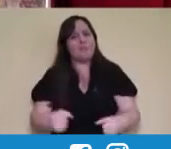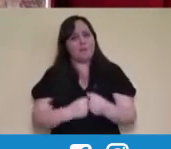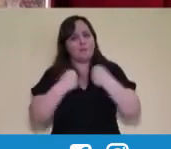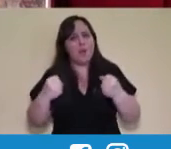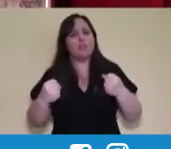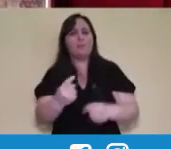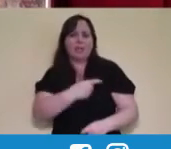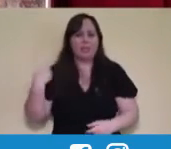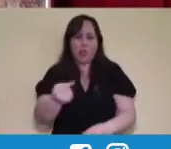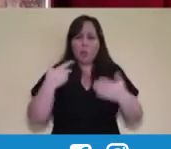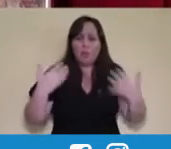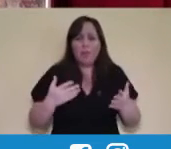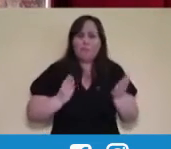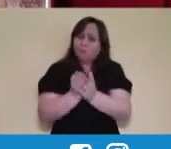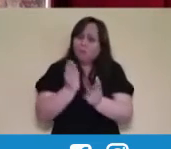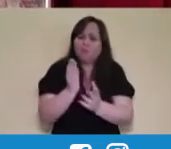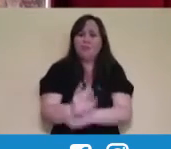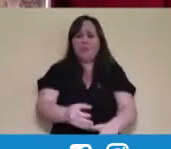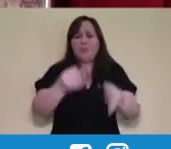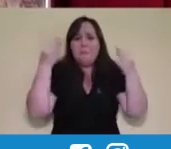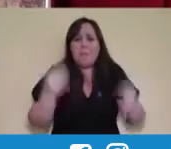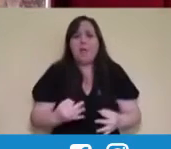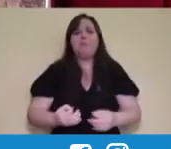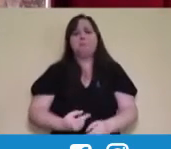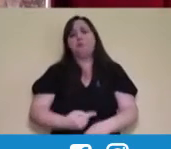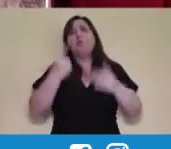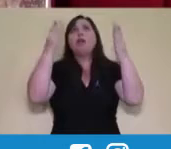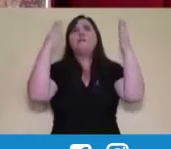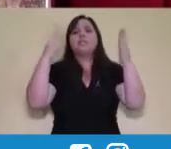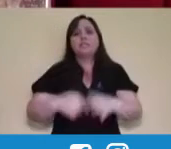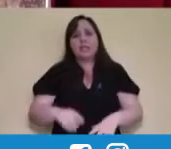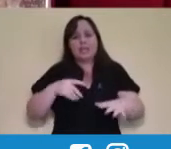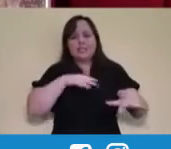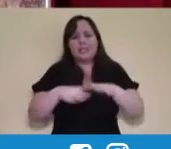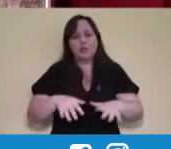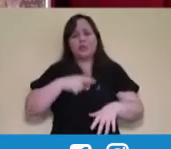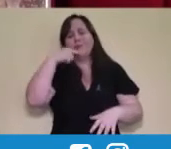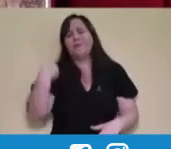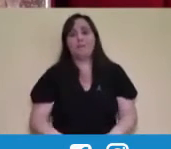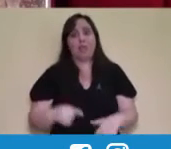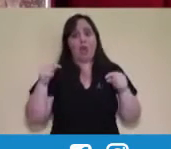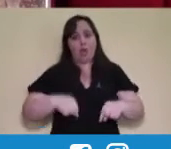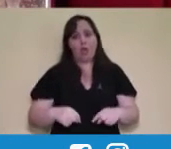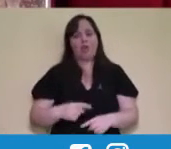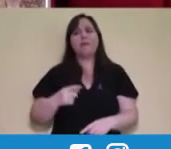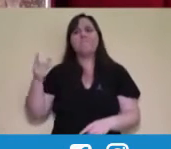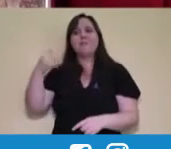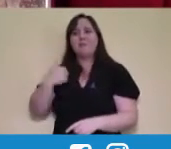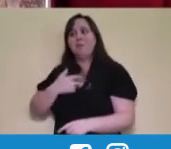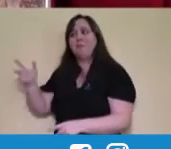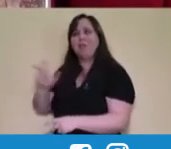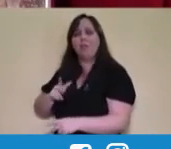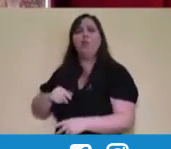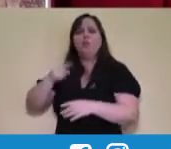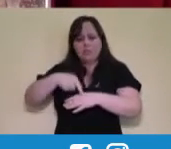para que podamos salir de una vez por todas de esta pesadilla. Mi vieja me decía, esto también